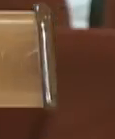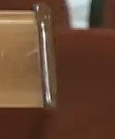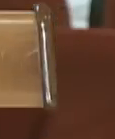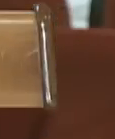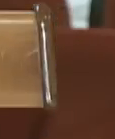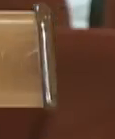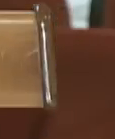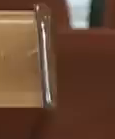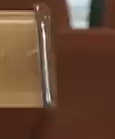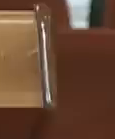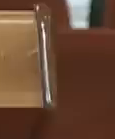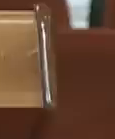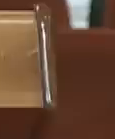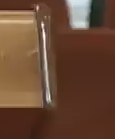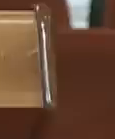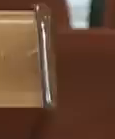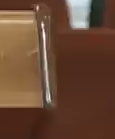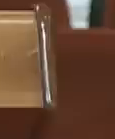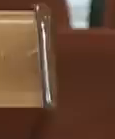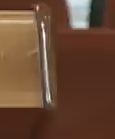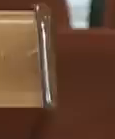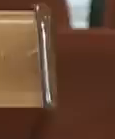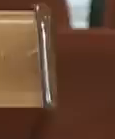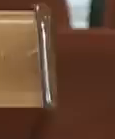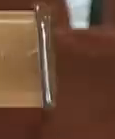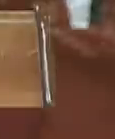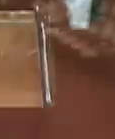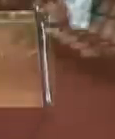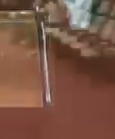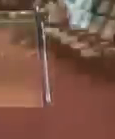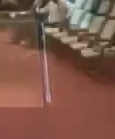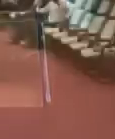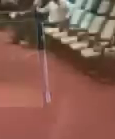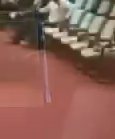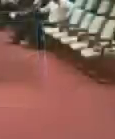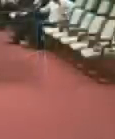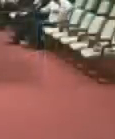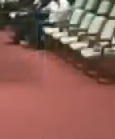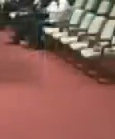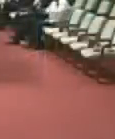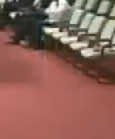pronunciará las palabras inaugurales de esta cita.